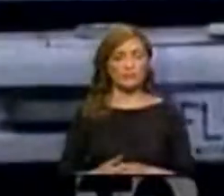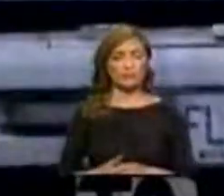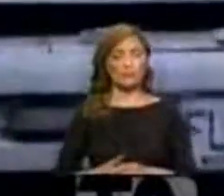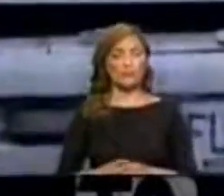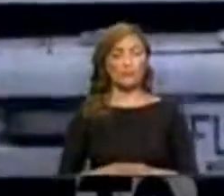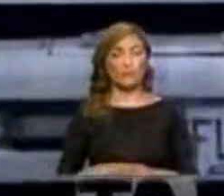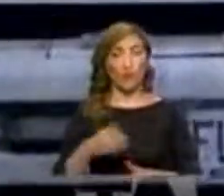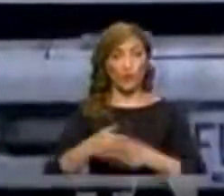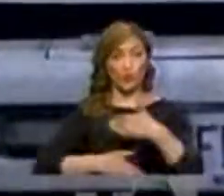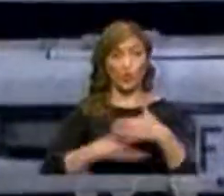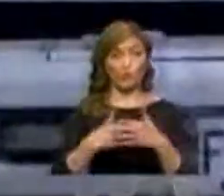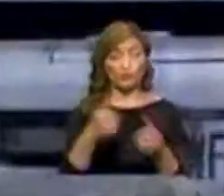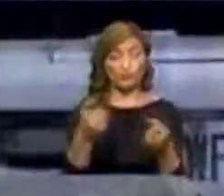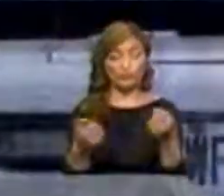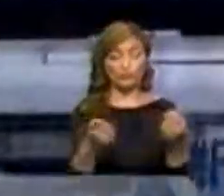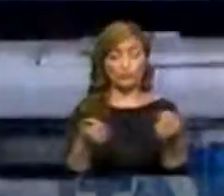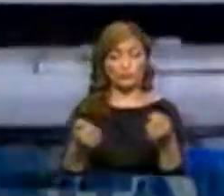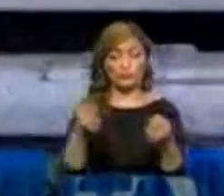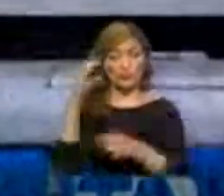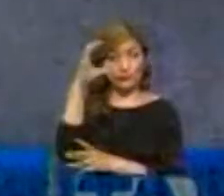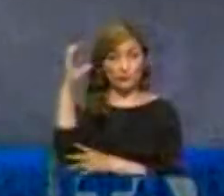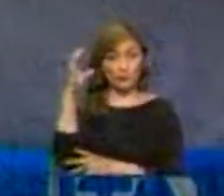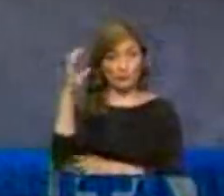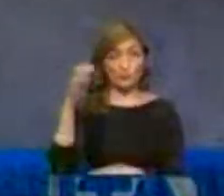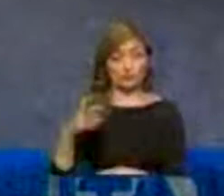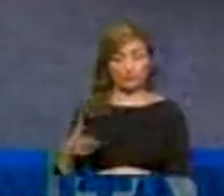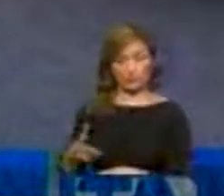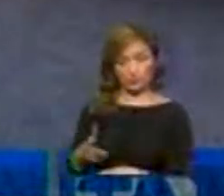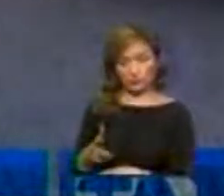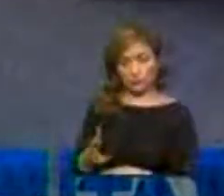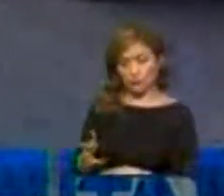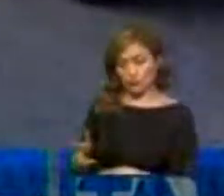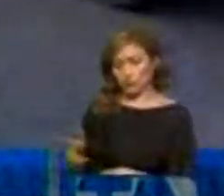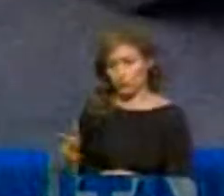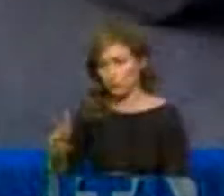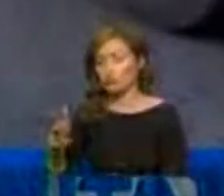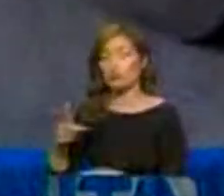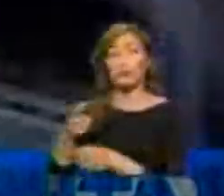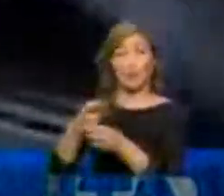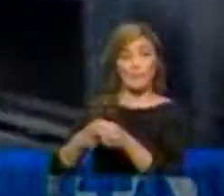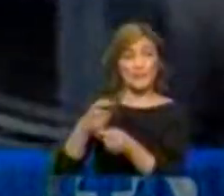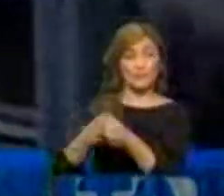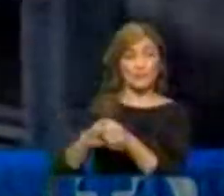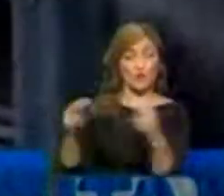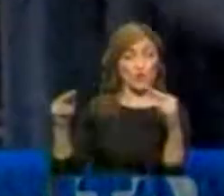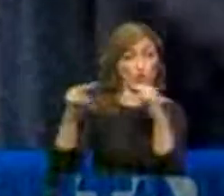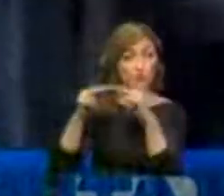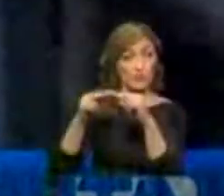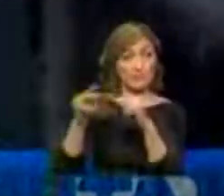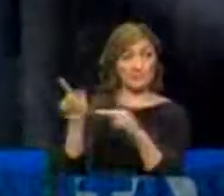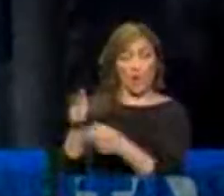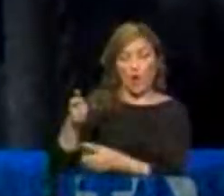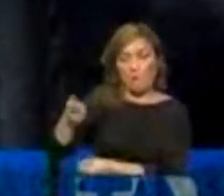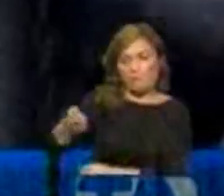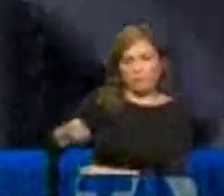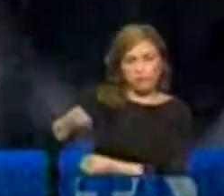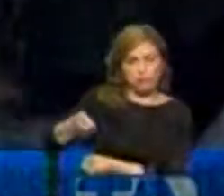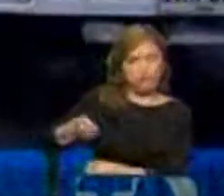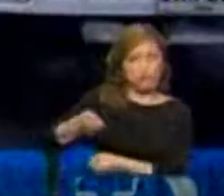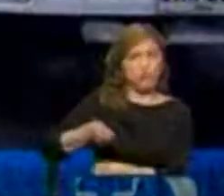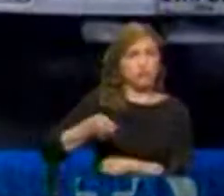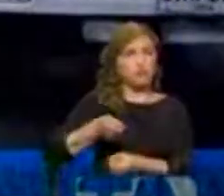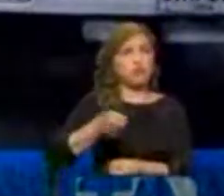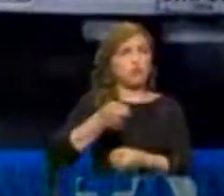Todo vehículo de carga procedente de Colombia es desviado a un carril exclusivo en Rumichaca para su desinfección con amonio